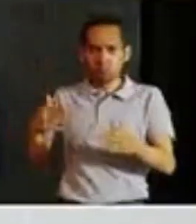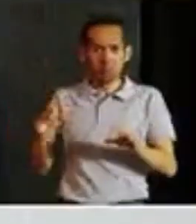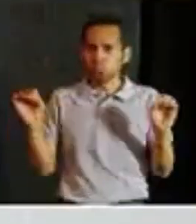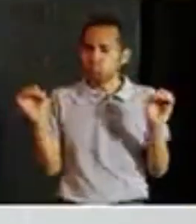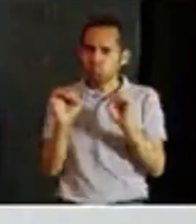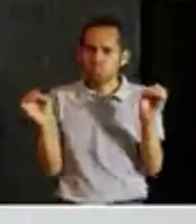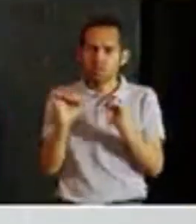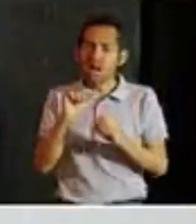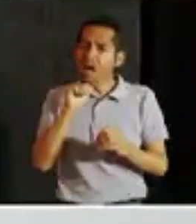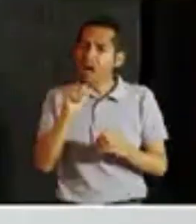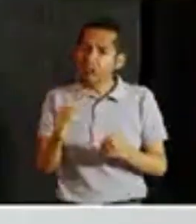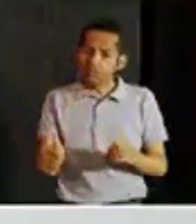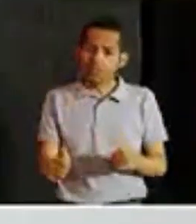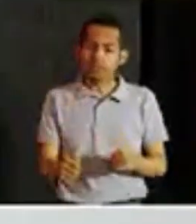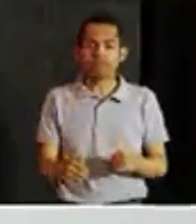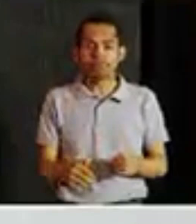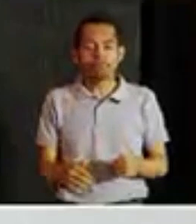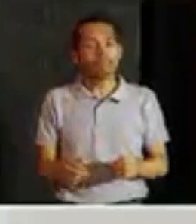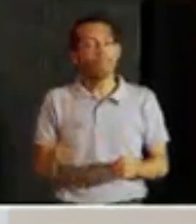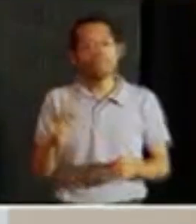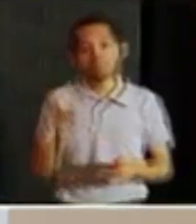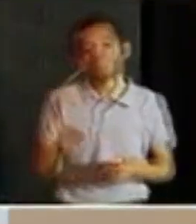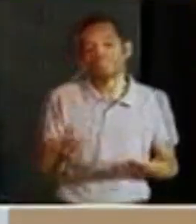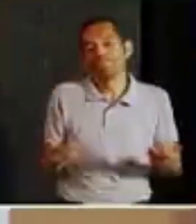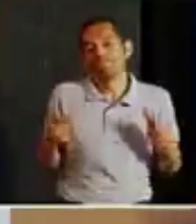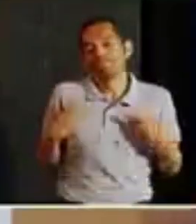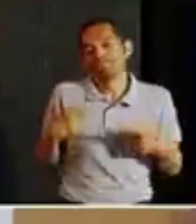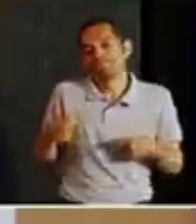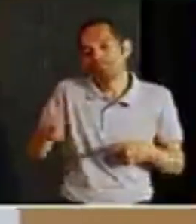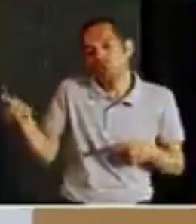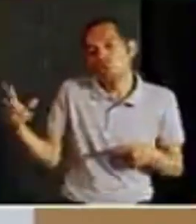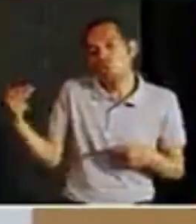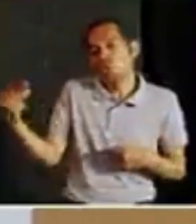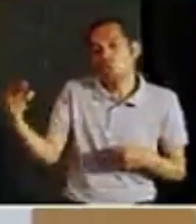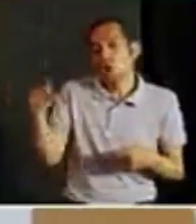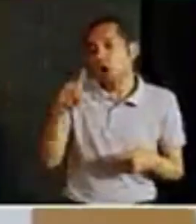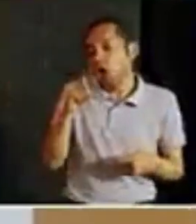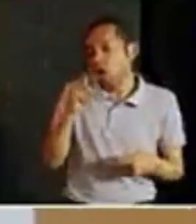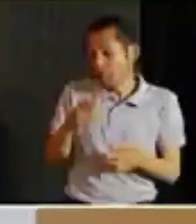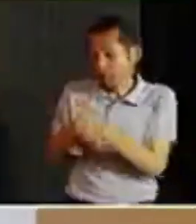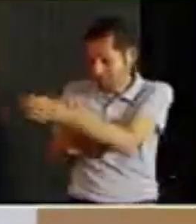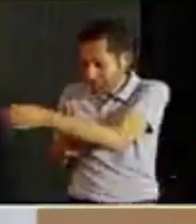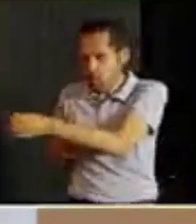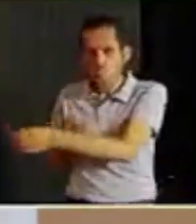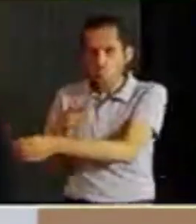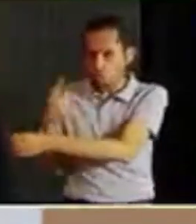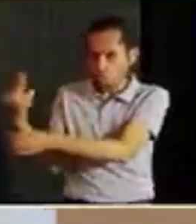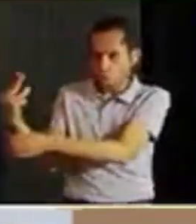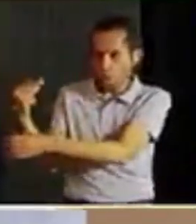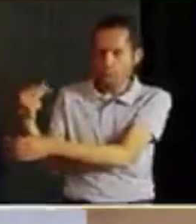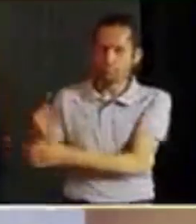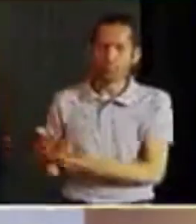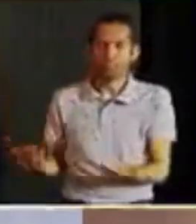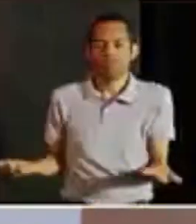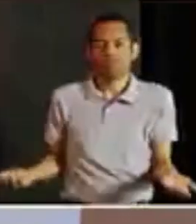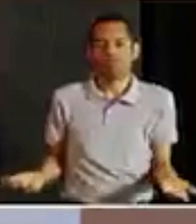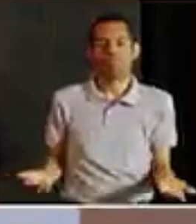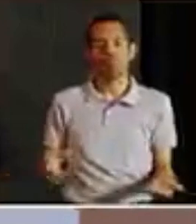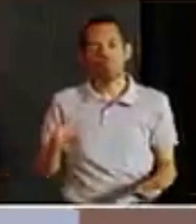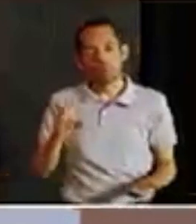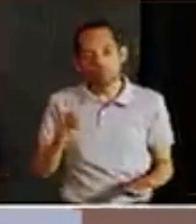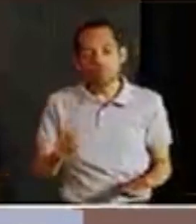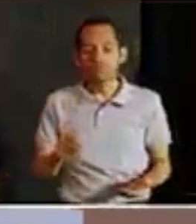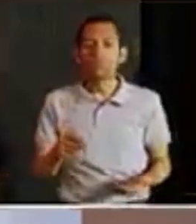y deshidratación en unidades de salud públicas y privadas. La titular de la dependencia, Alma Rosa Marroquín, exhortó a